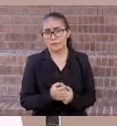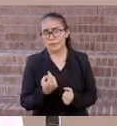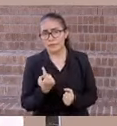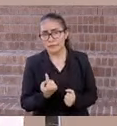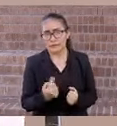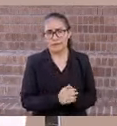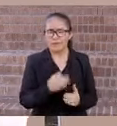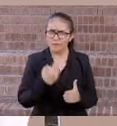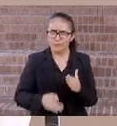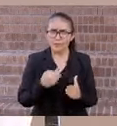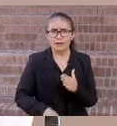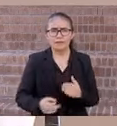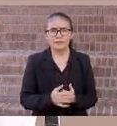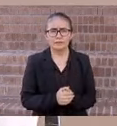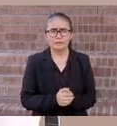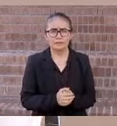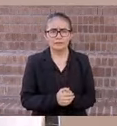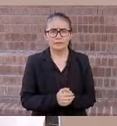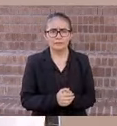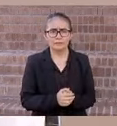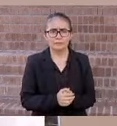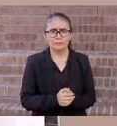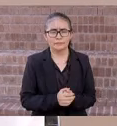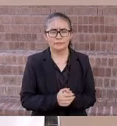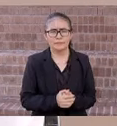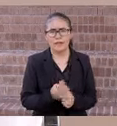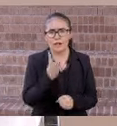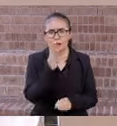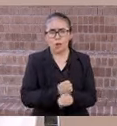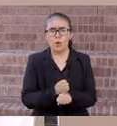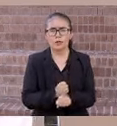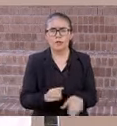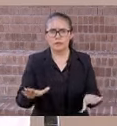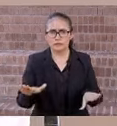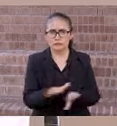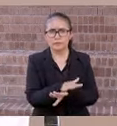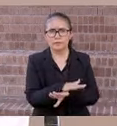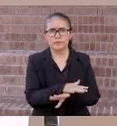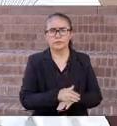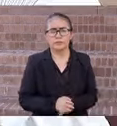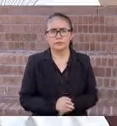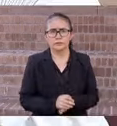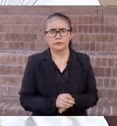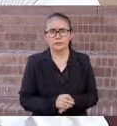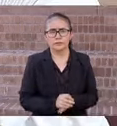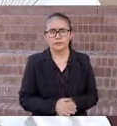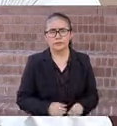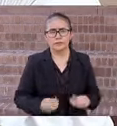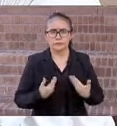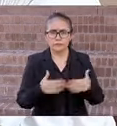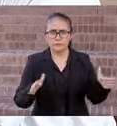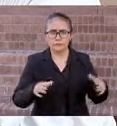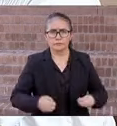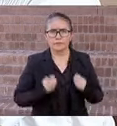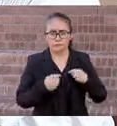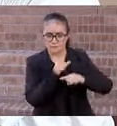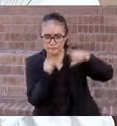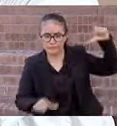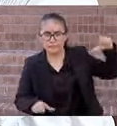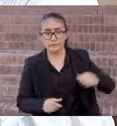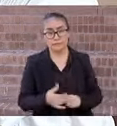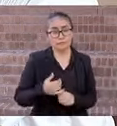hacía falta la cuarta transformación de la vida pública del país